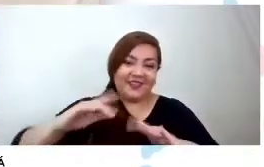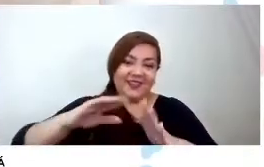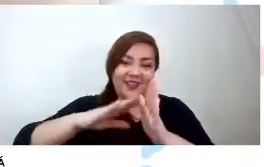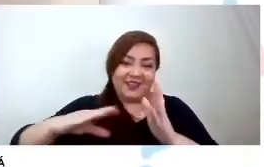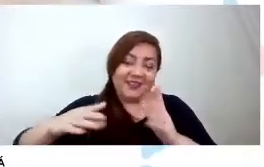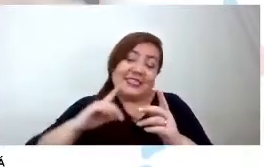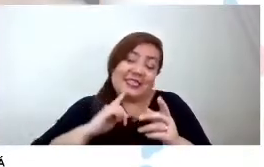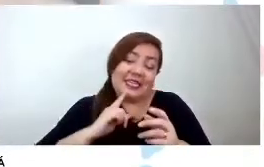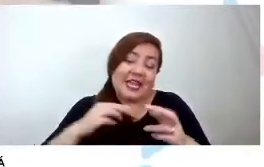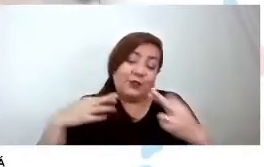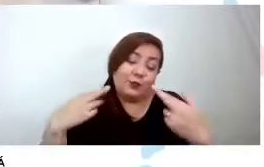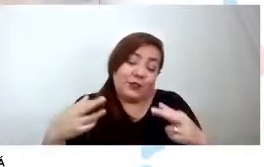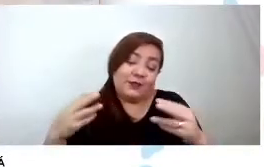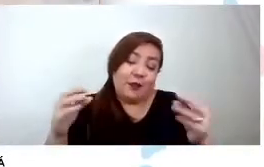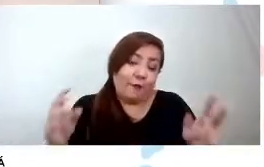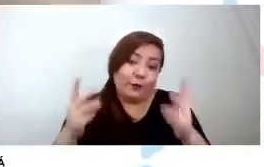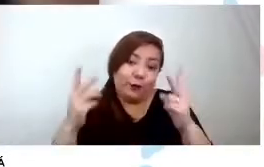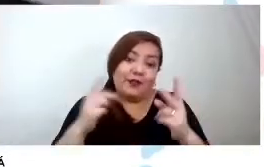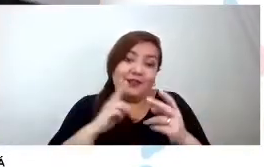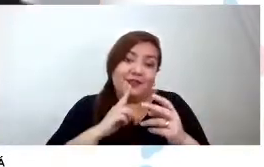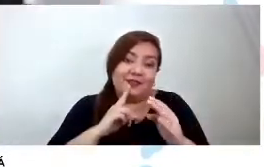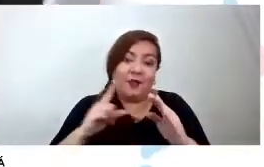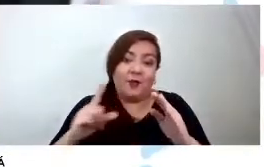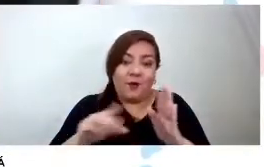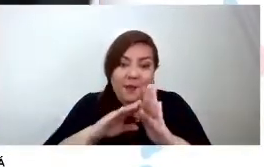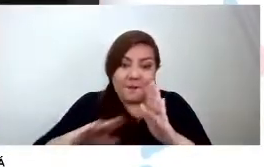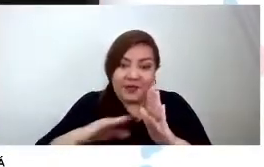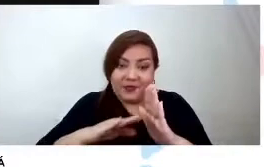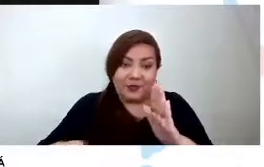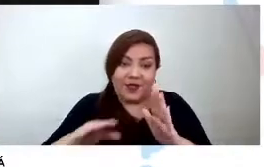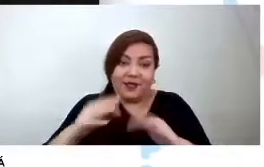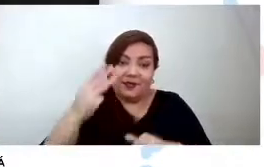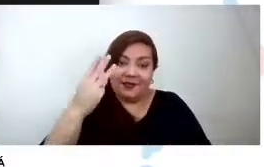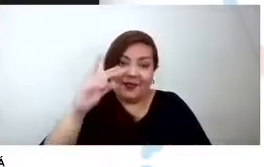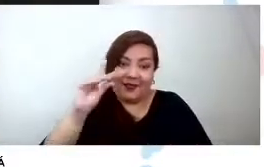suerte y la fortuna de tener una impresora 3D,